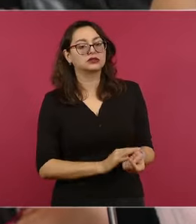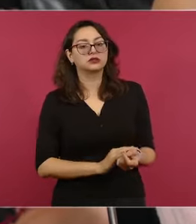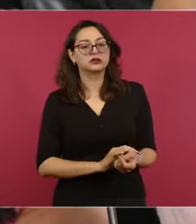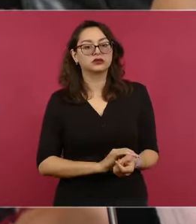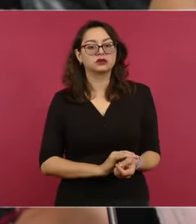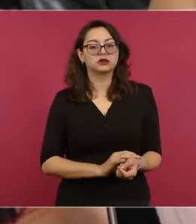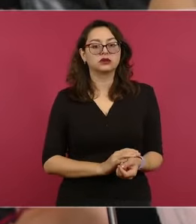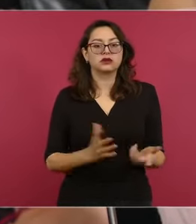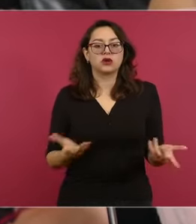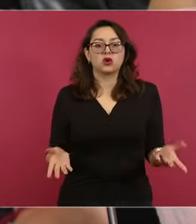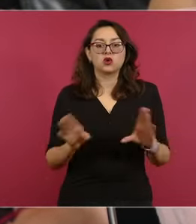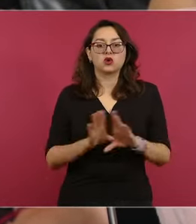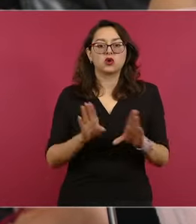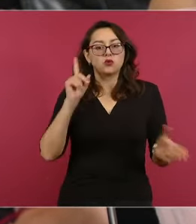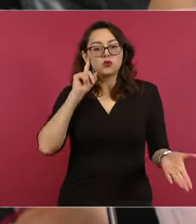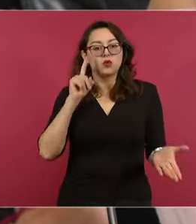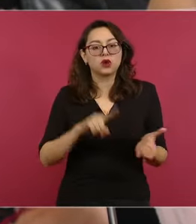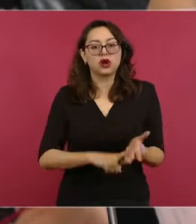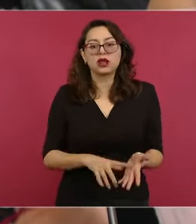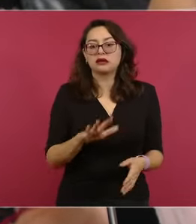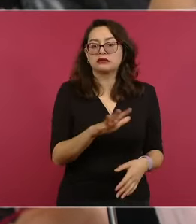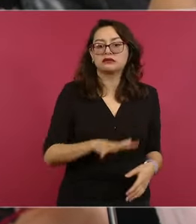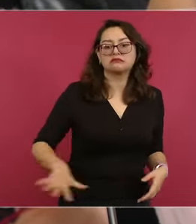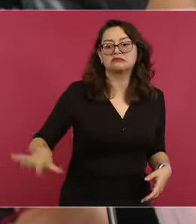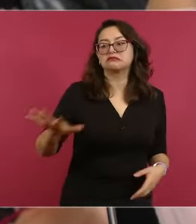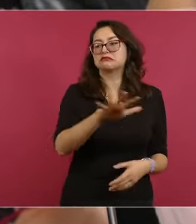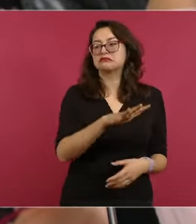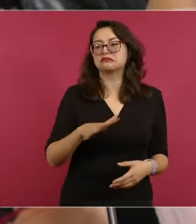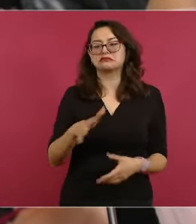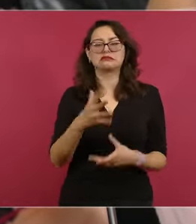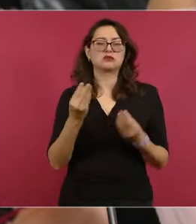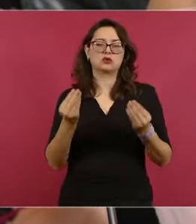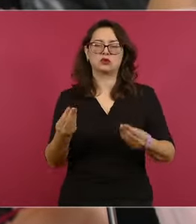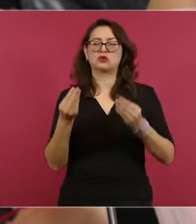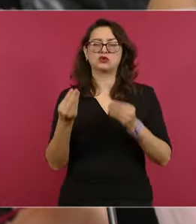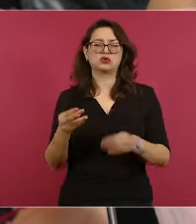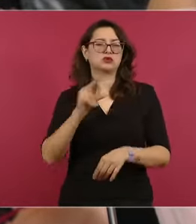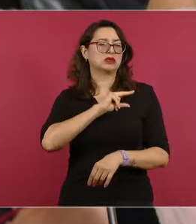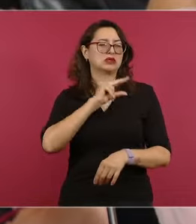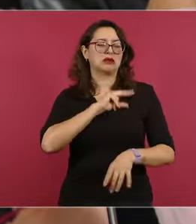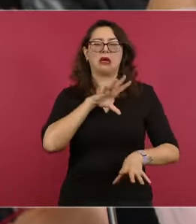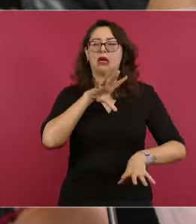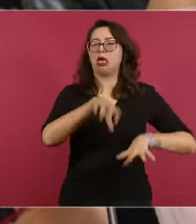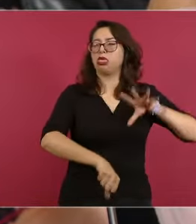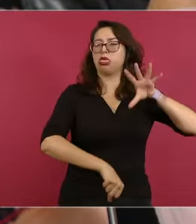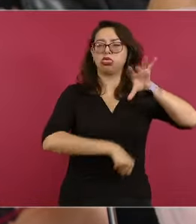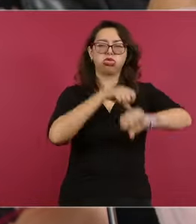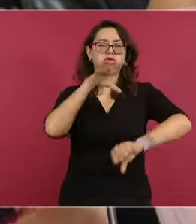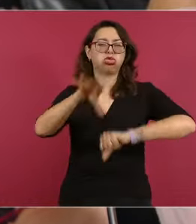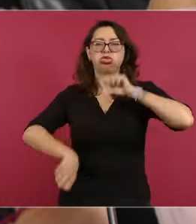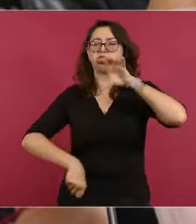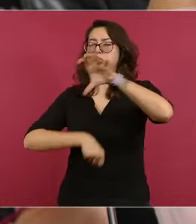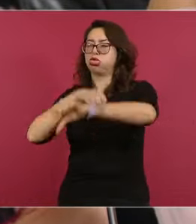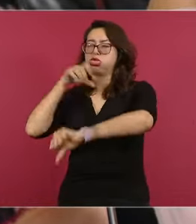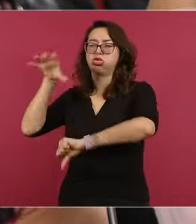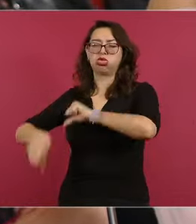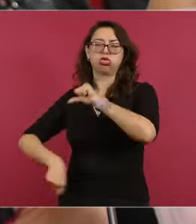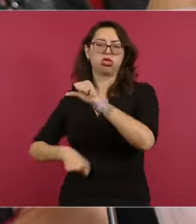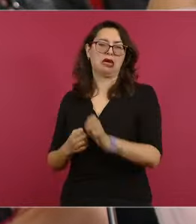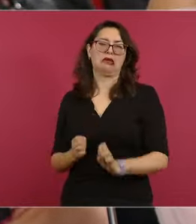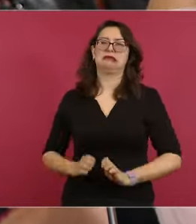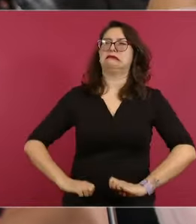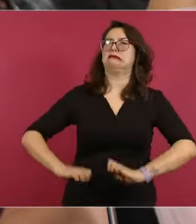perdido tanto en Vallarta por la voracidad, sí, las calles, áreas verdes, ahora pierden